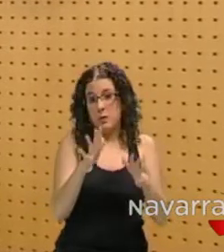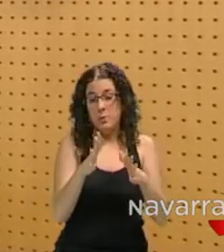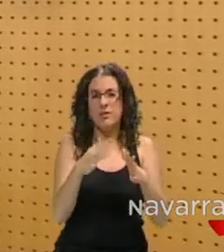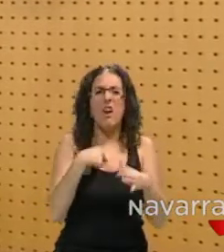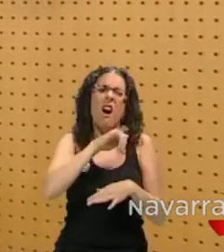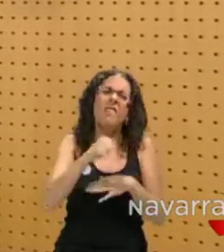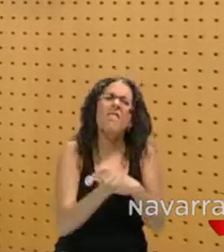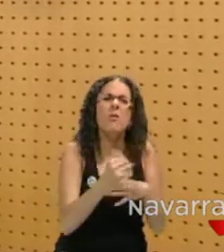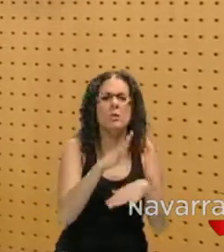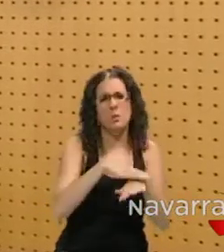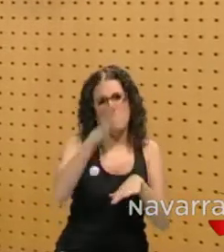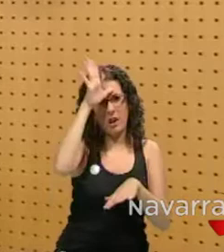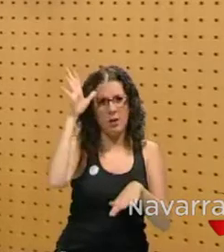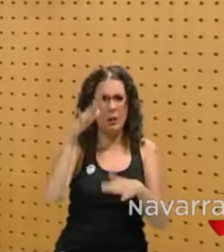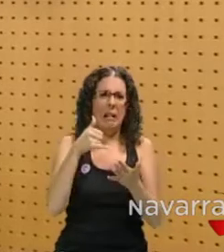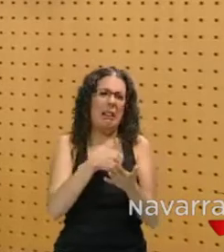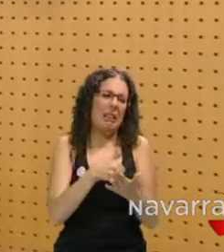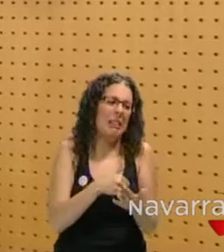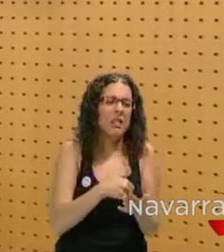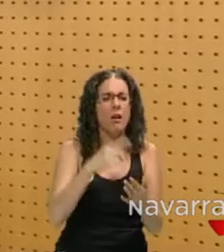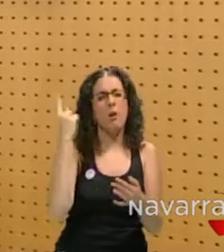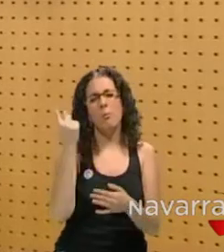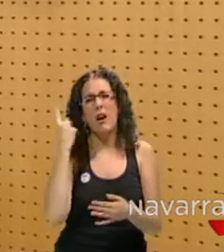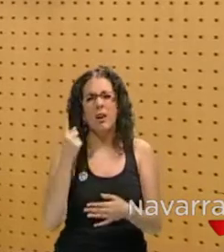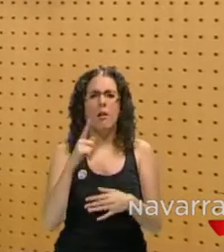Debilidad, fatiga, mareos, dolor de cabeza,